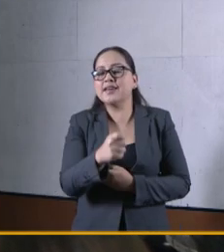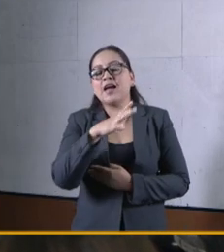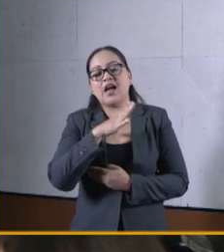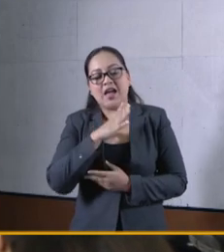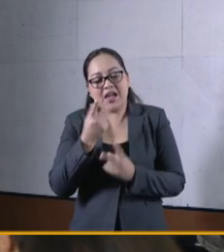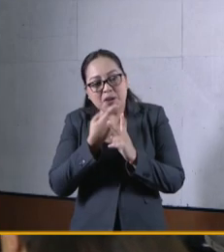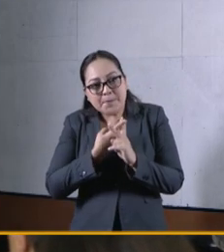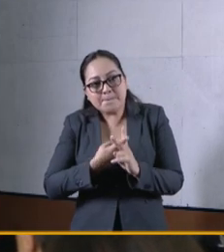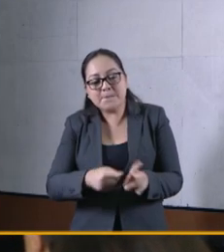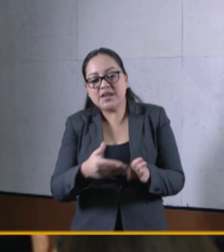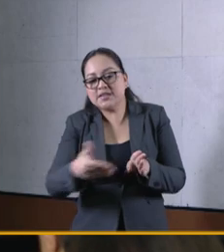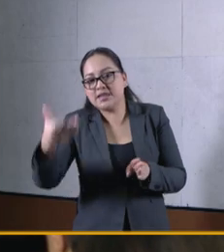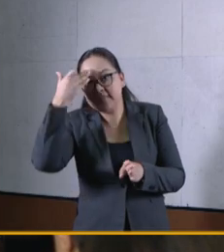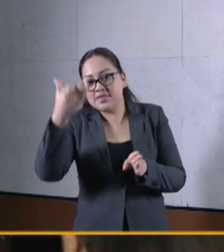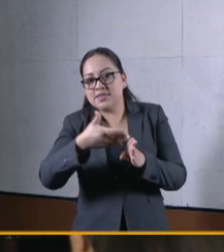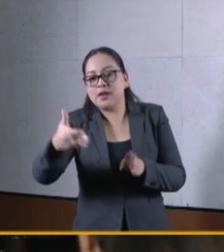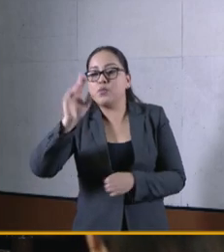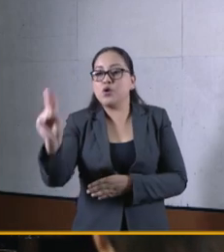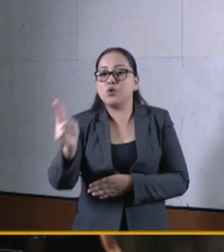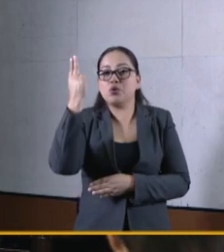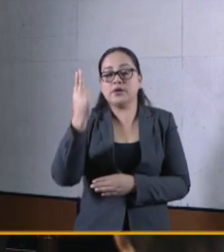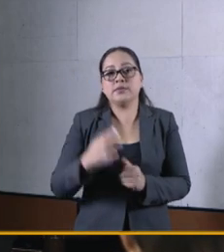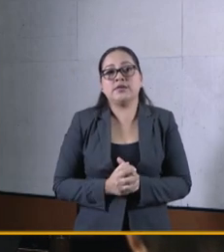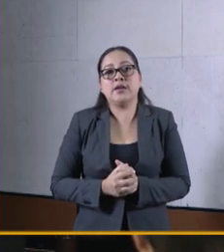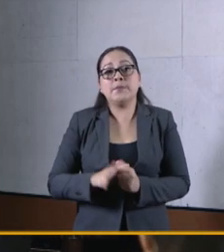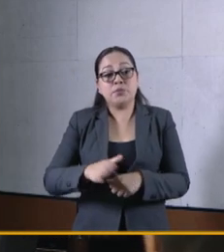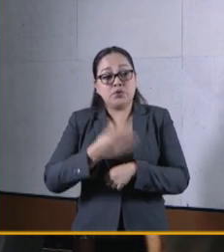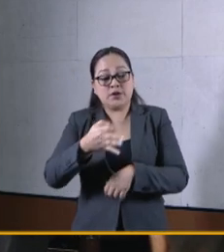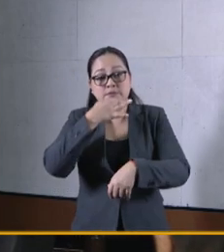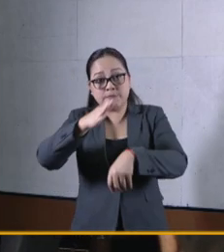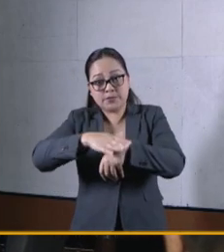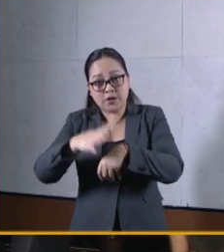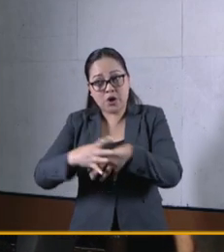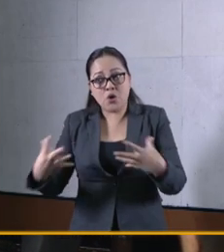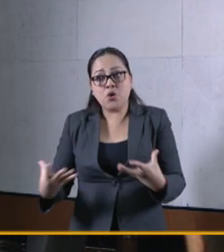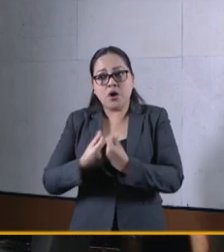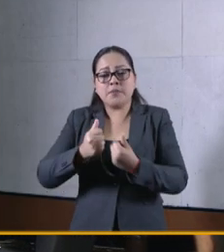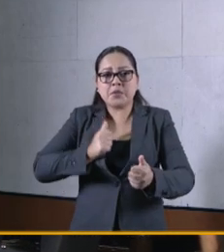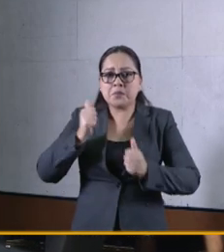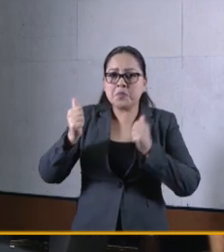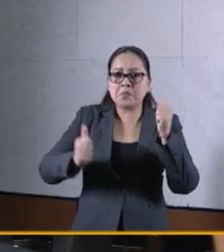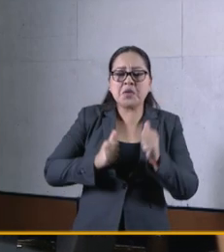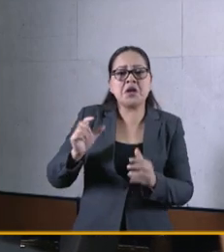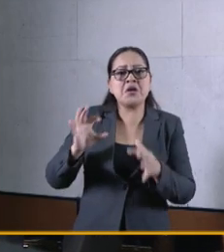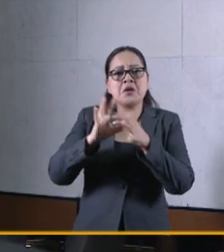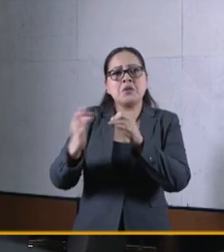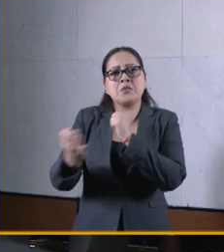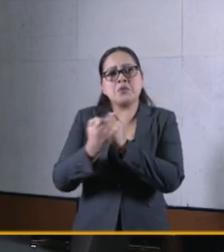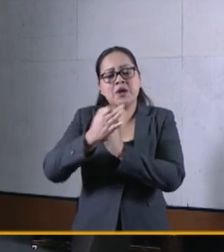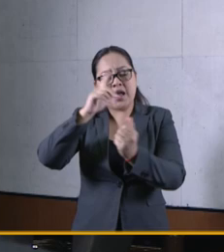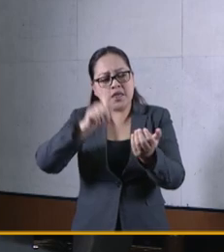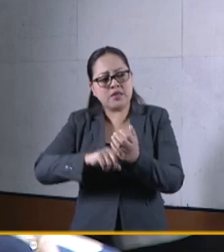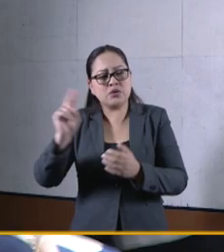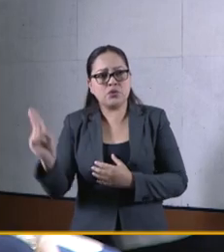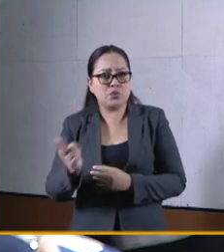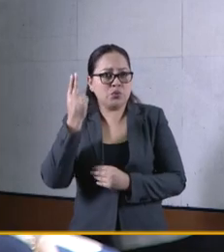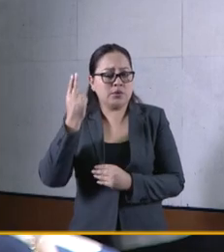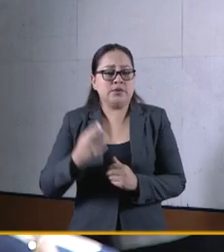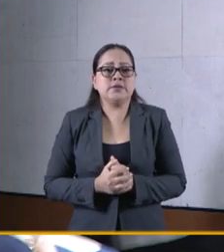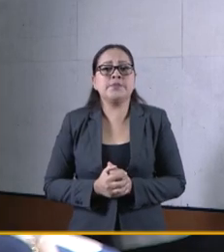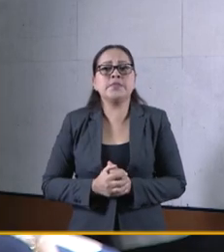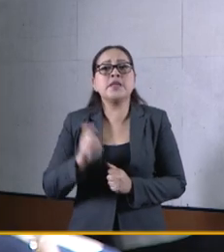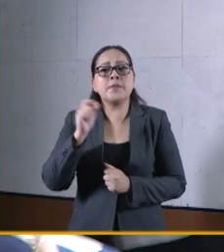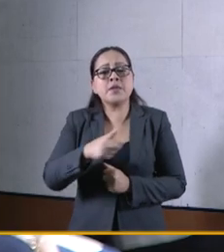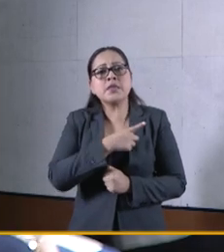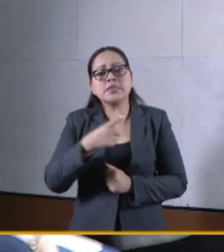la vida universitaria por ello los exhorto realmente aprovechar al máximo todos los beneficios que nos brindan a